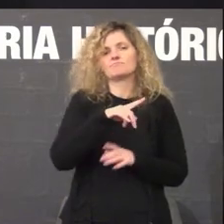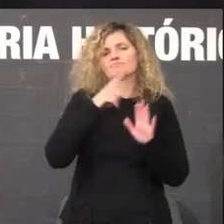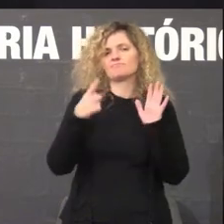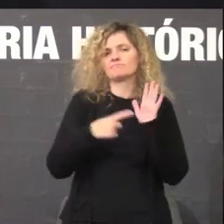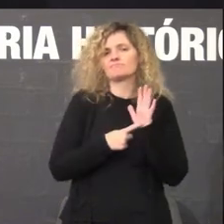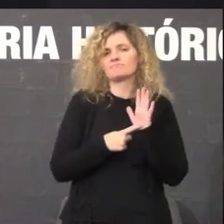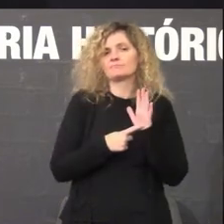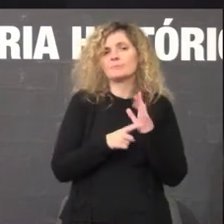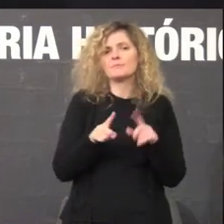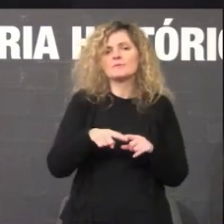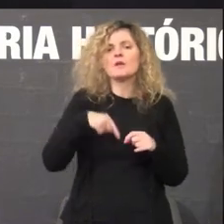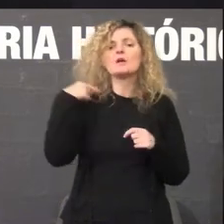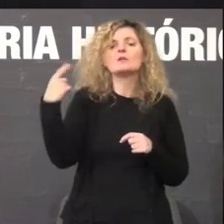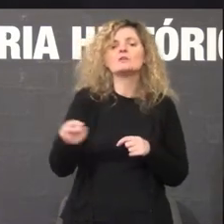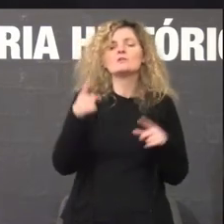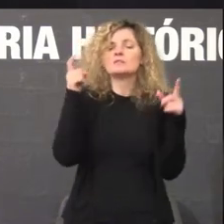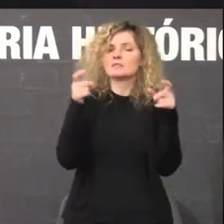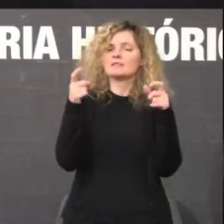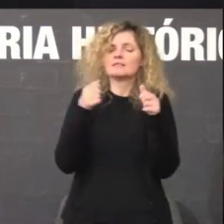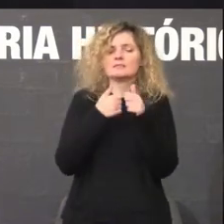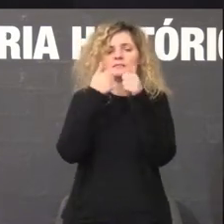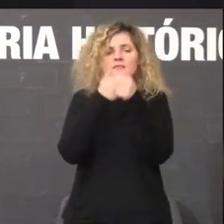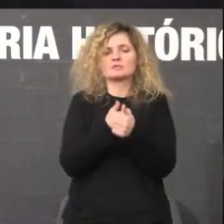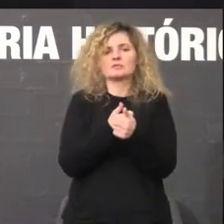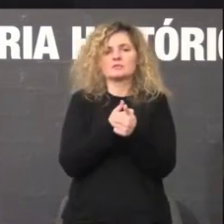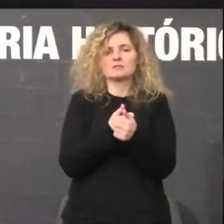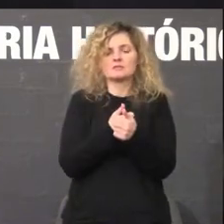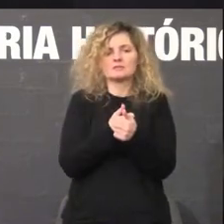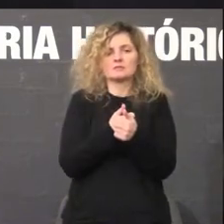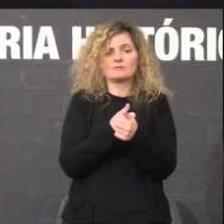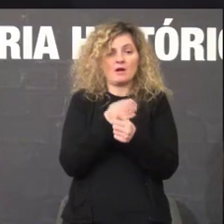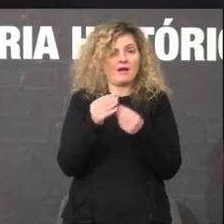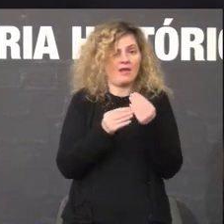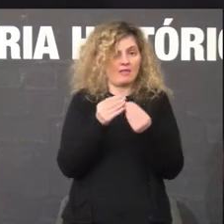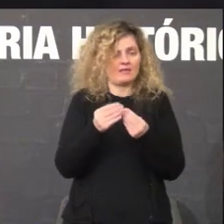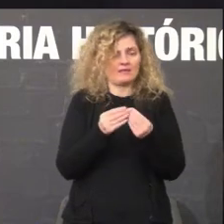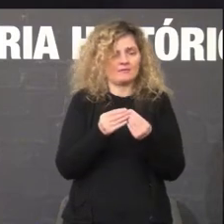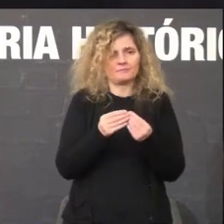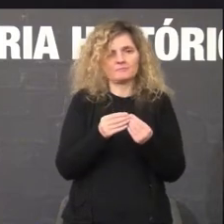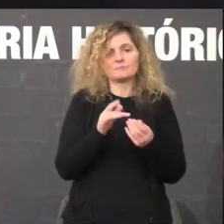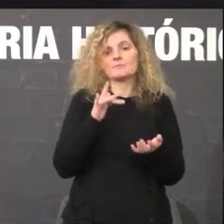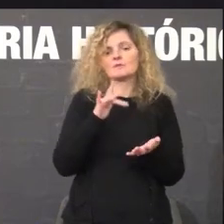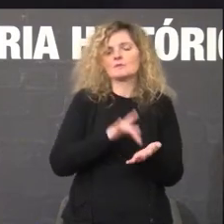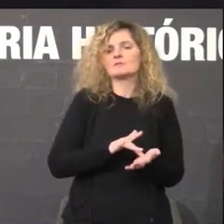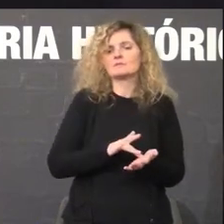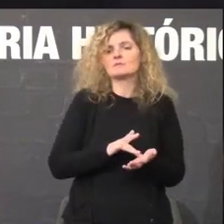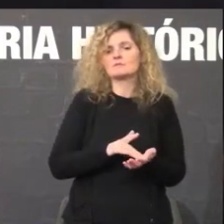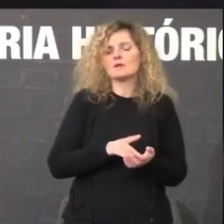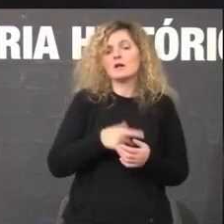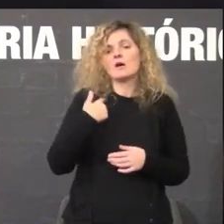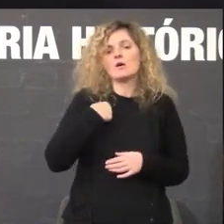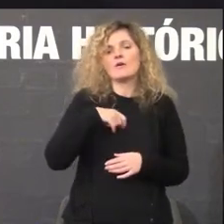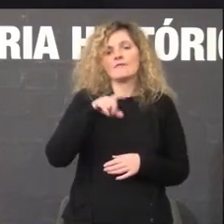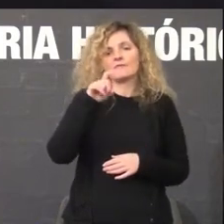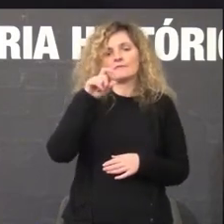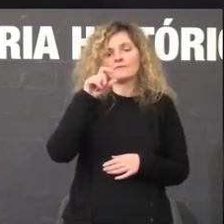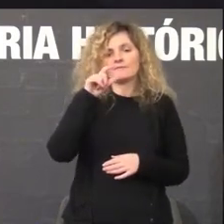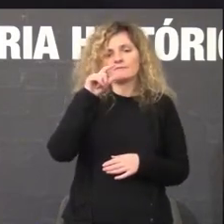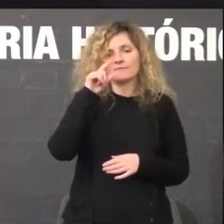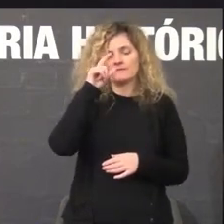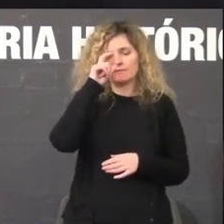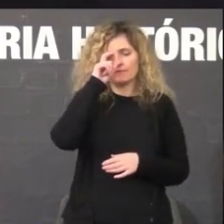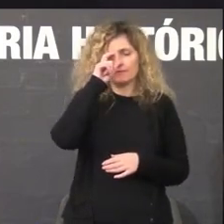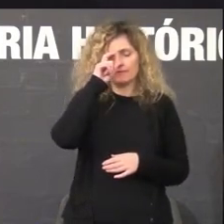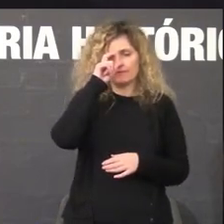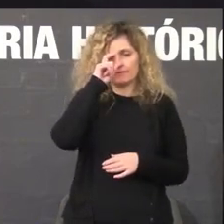completamente. Y luego lo intentó seguir haciendo. Cuando llega Felipe González, se encuentran